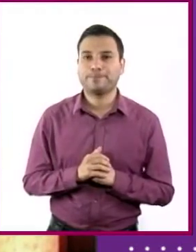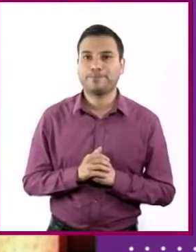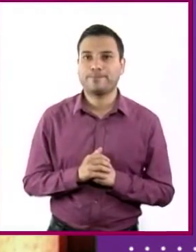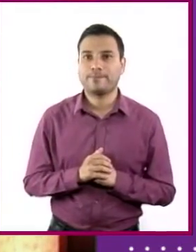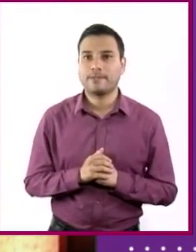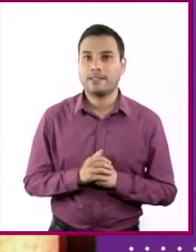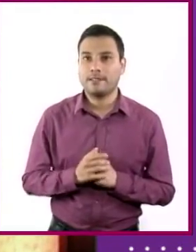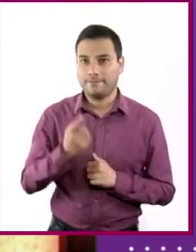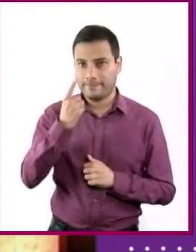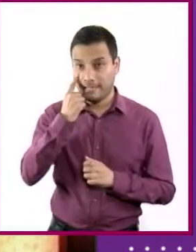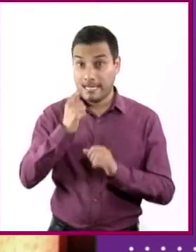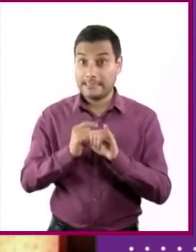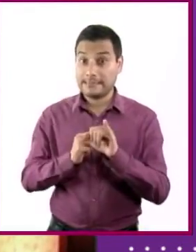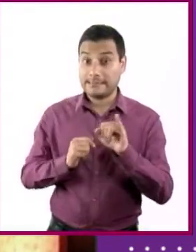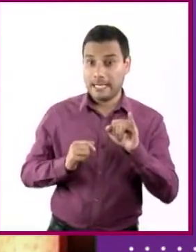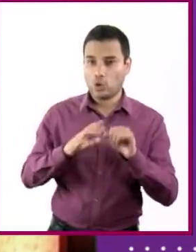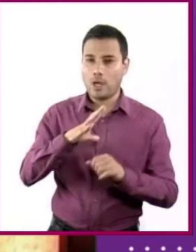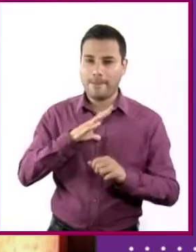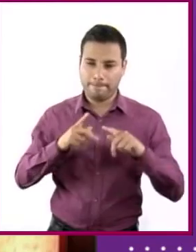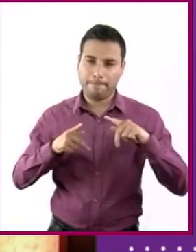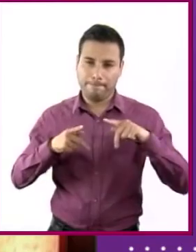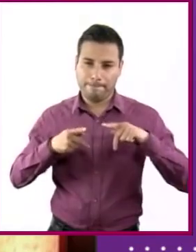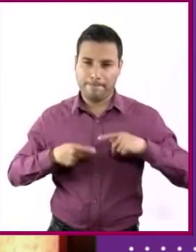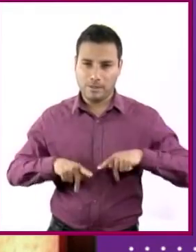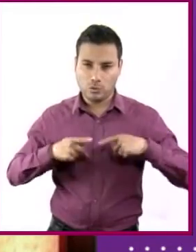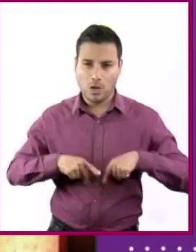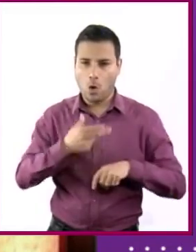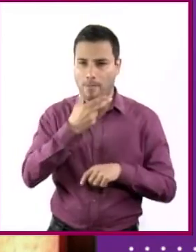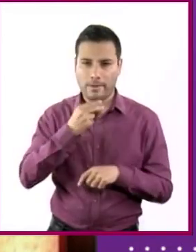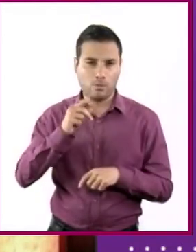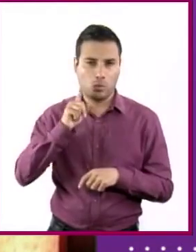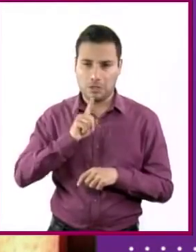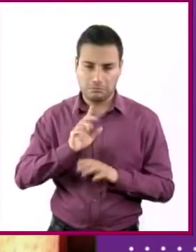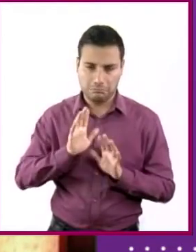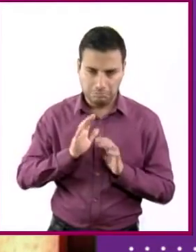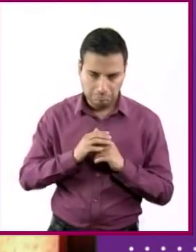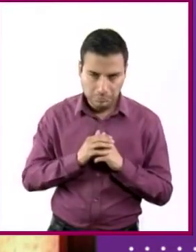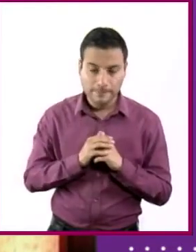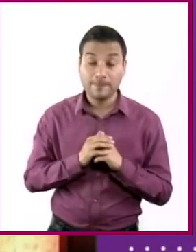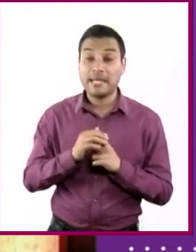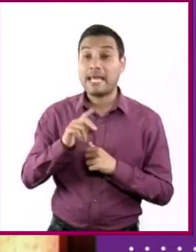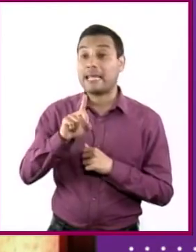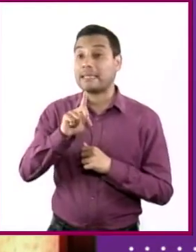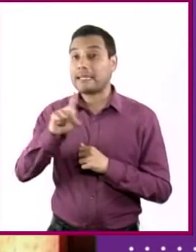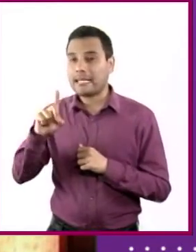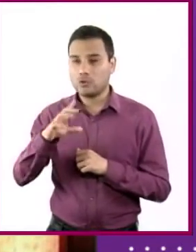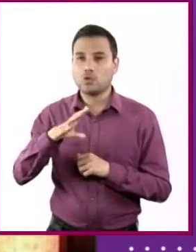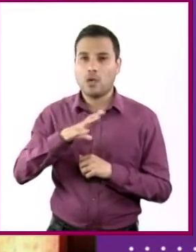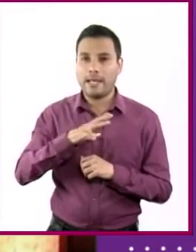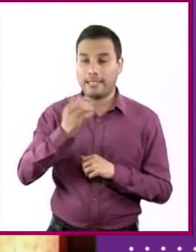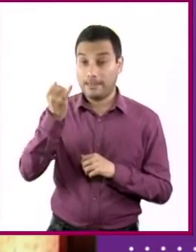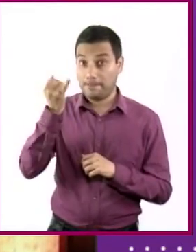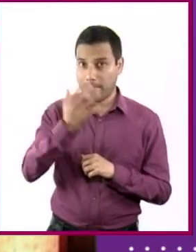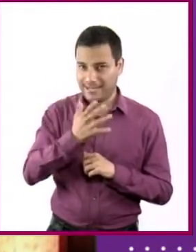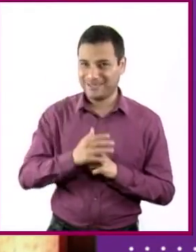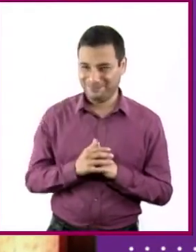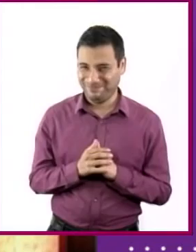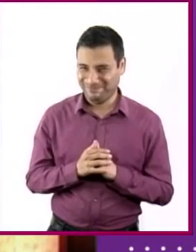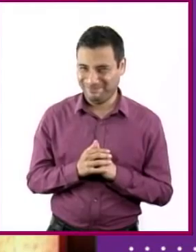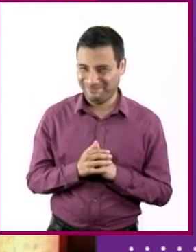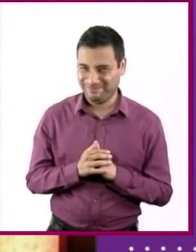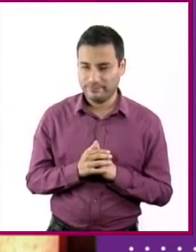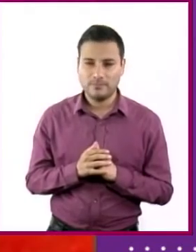Del lado izquierdo aparecerá una persona, hombre o mujer. Del lado derecho, una imagen que representa